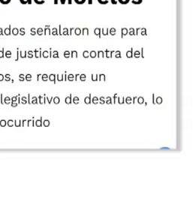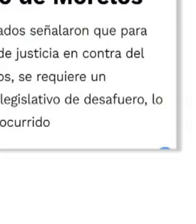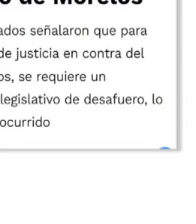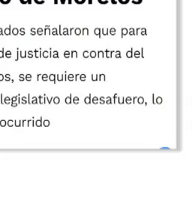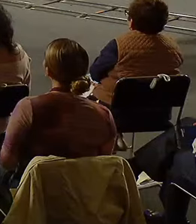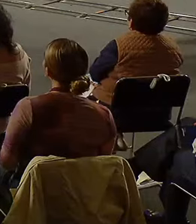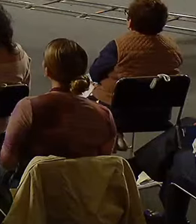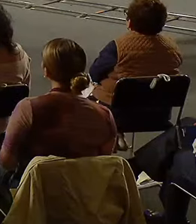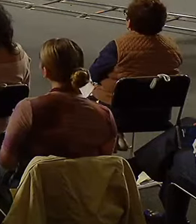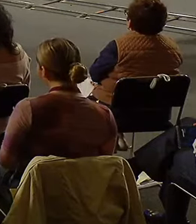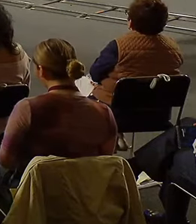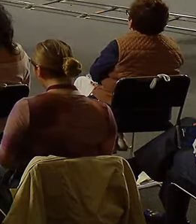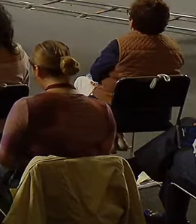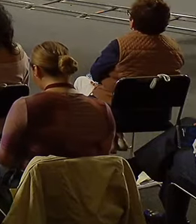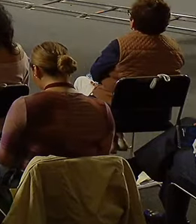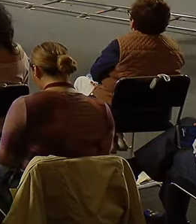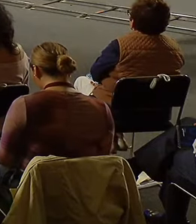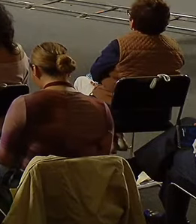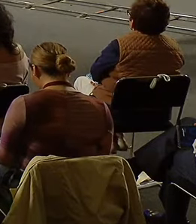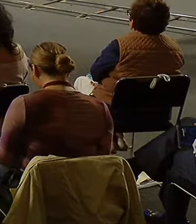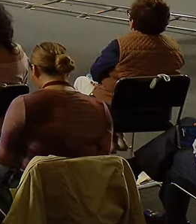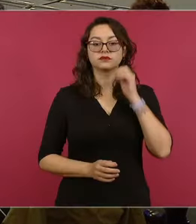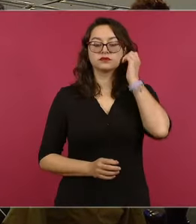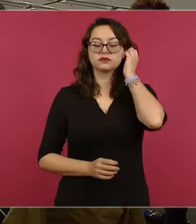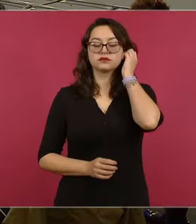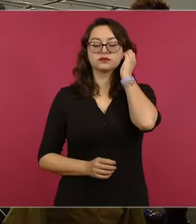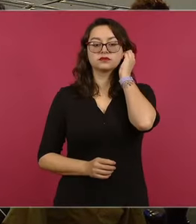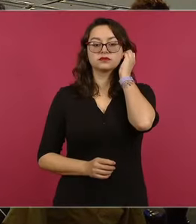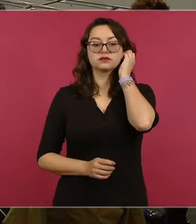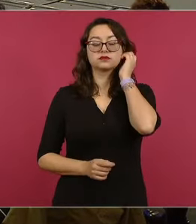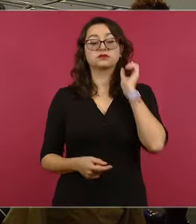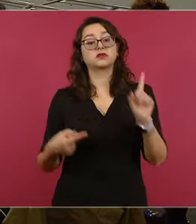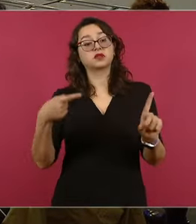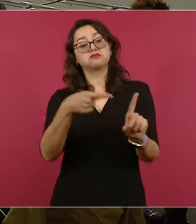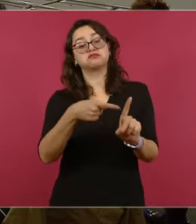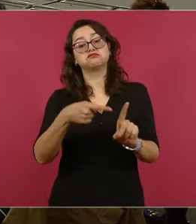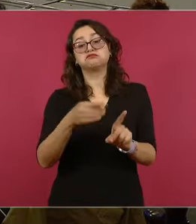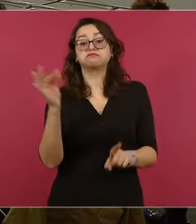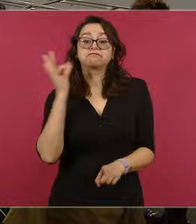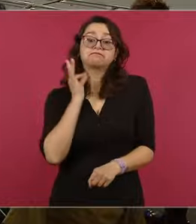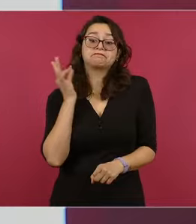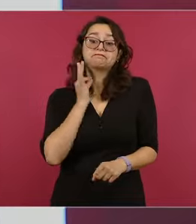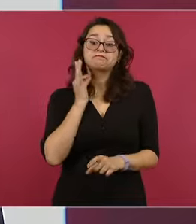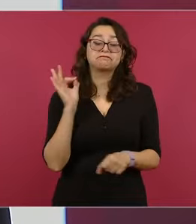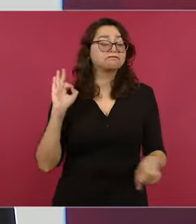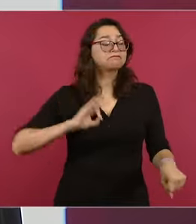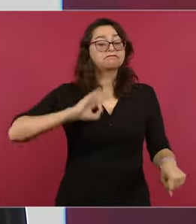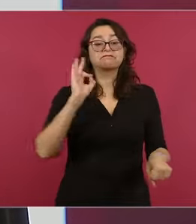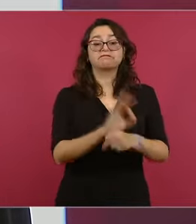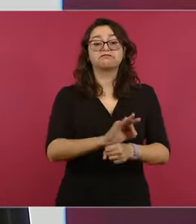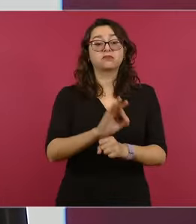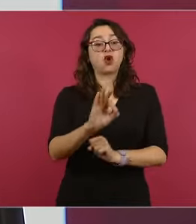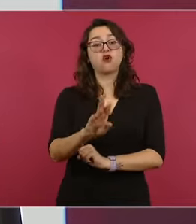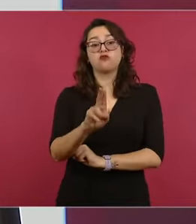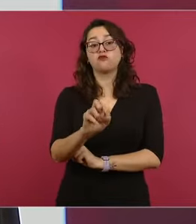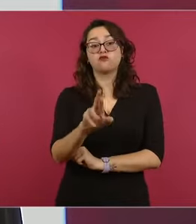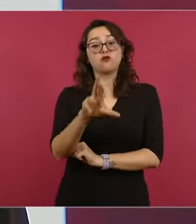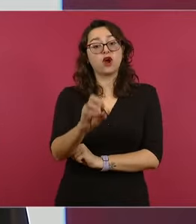que el fiscal cuenta con fuero constitucional, lo que impide ser procesado por algún delito